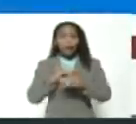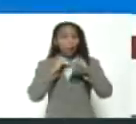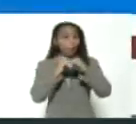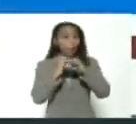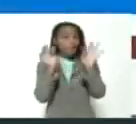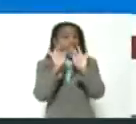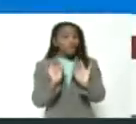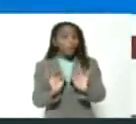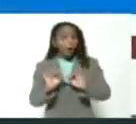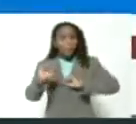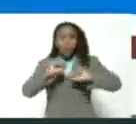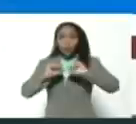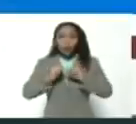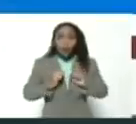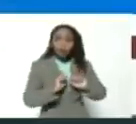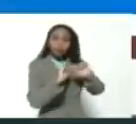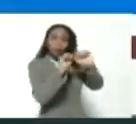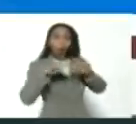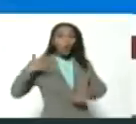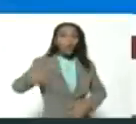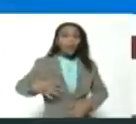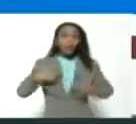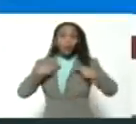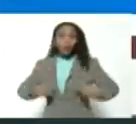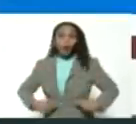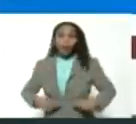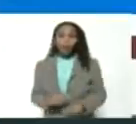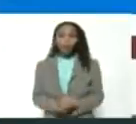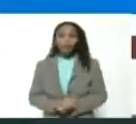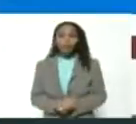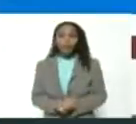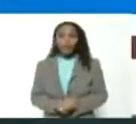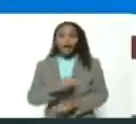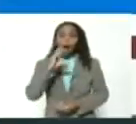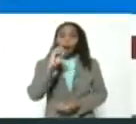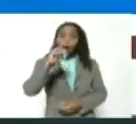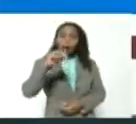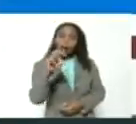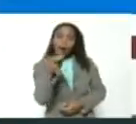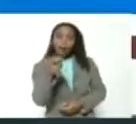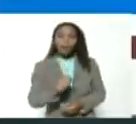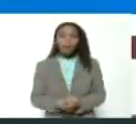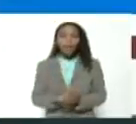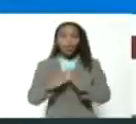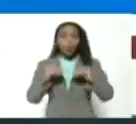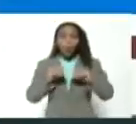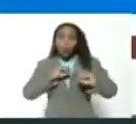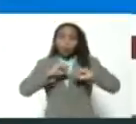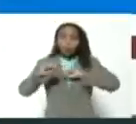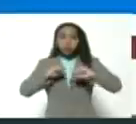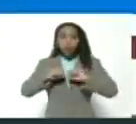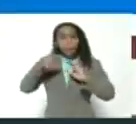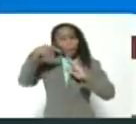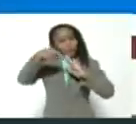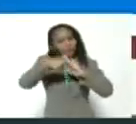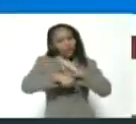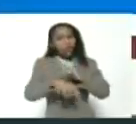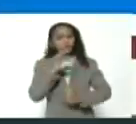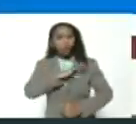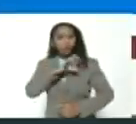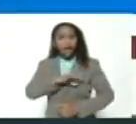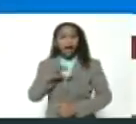Igualmente el movimiento en defensa de los derechos humanos, las ONG y todos los movimientos profundos de la